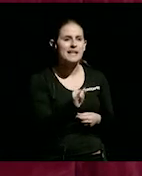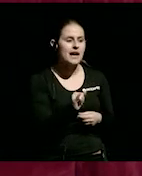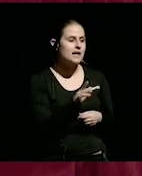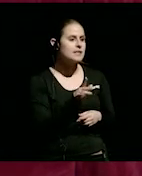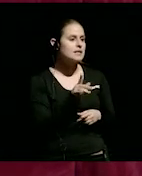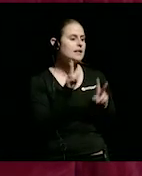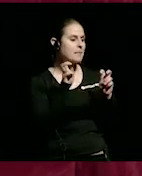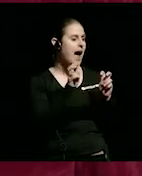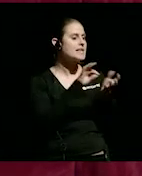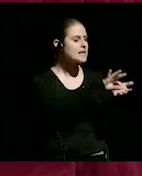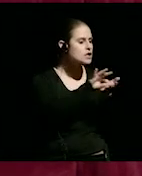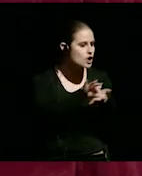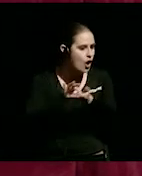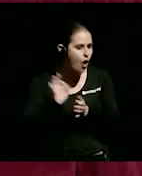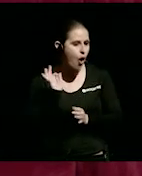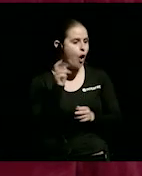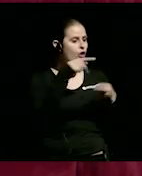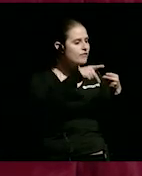sesiones y talleres,